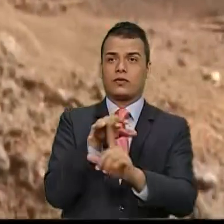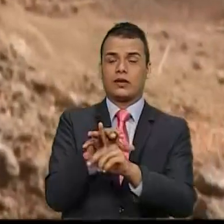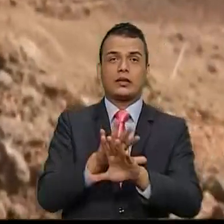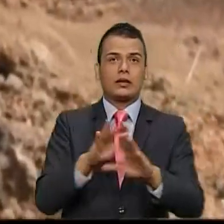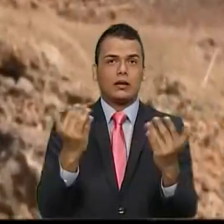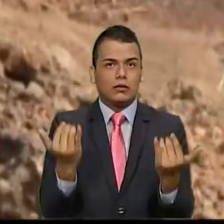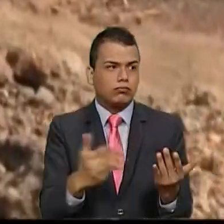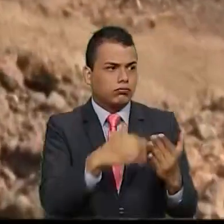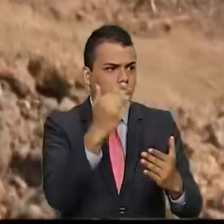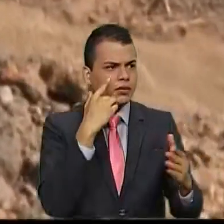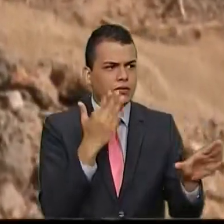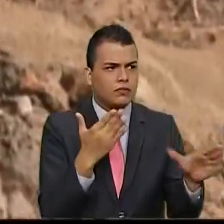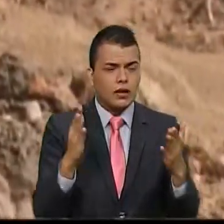ya se activan los planes de contingencia